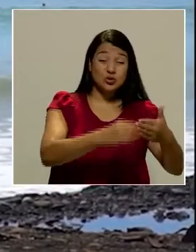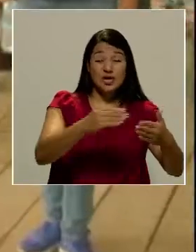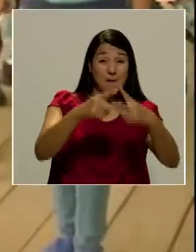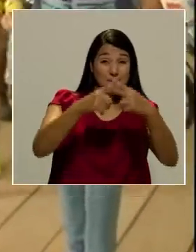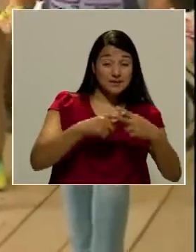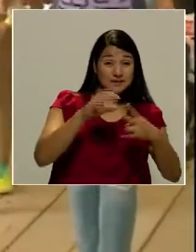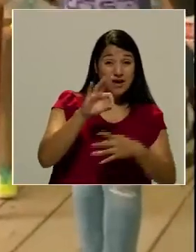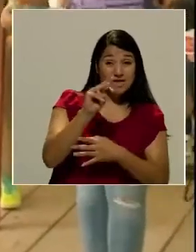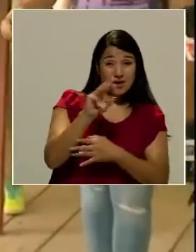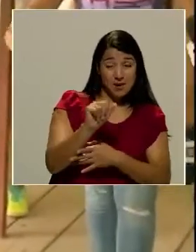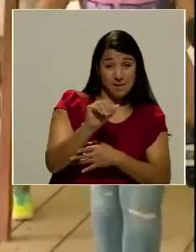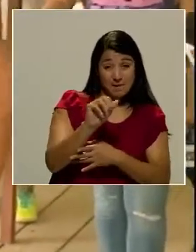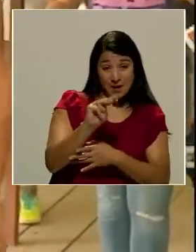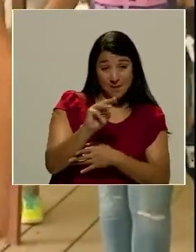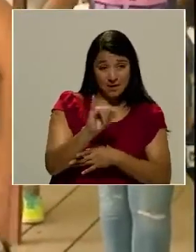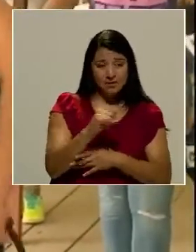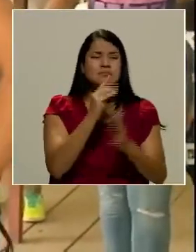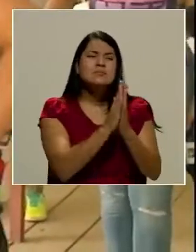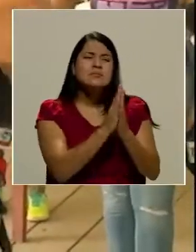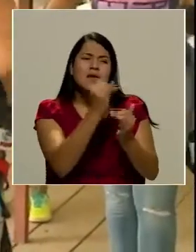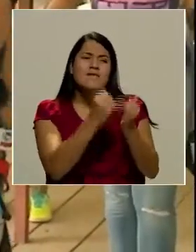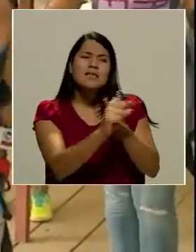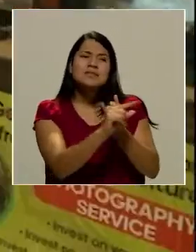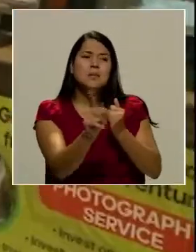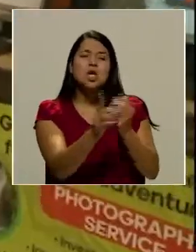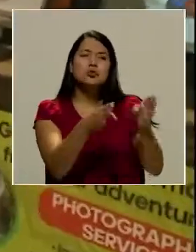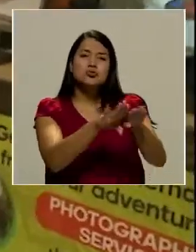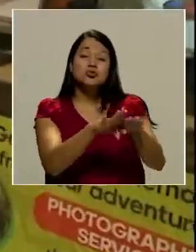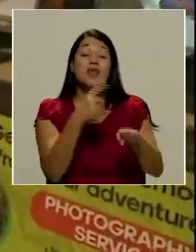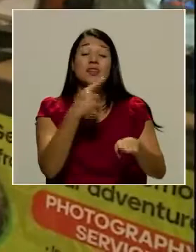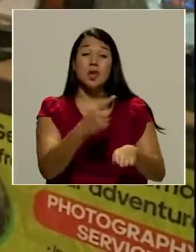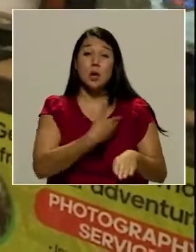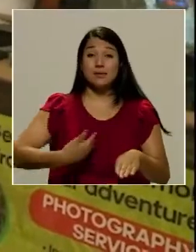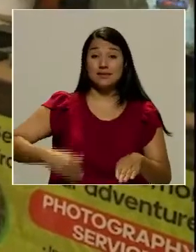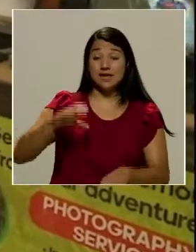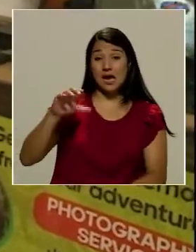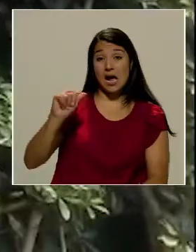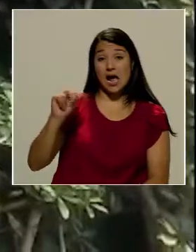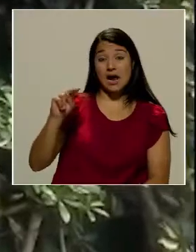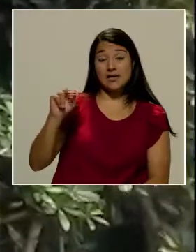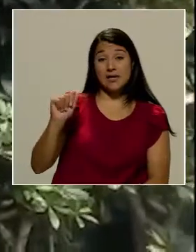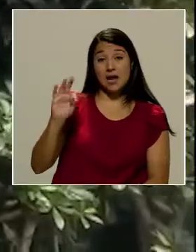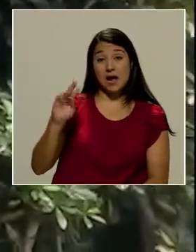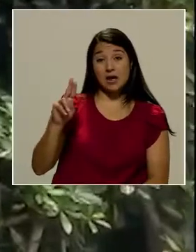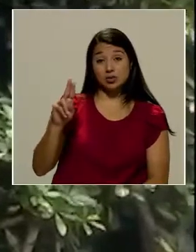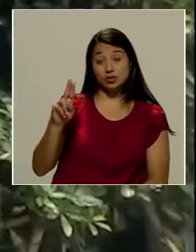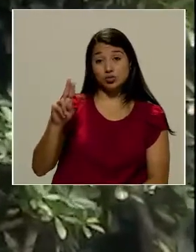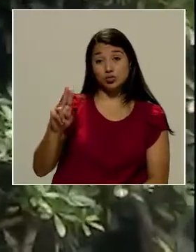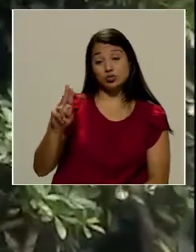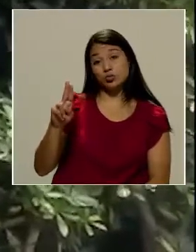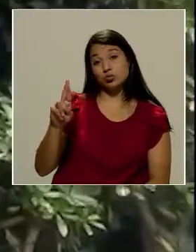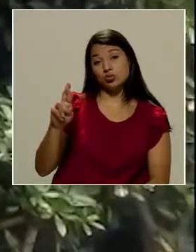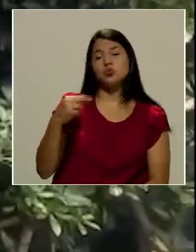fin de semana los bloqueos, según indicó el miembro de la Junta Directiva de Canatur. Desde Canatur estamos